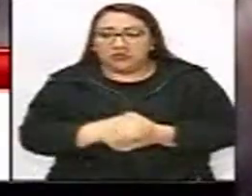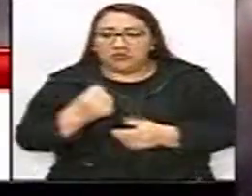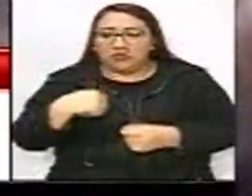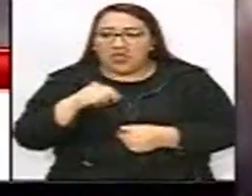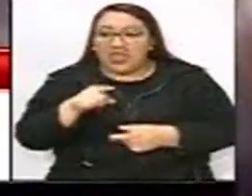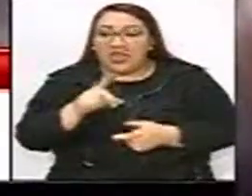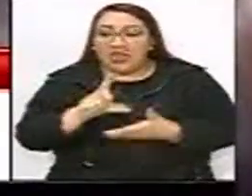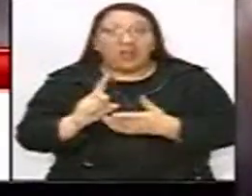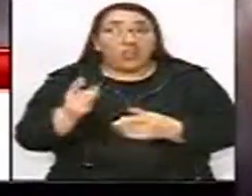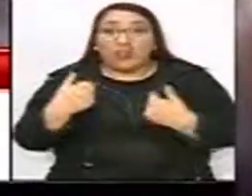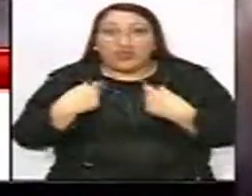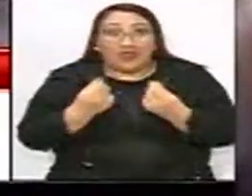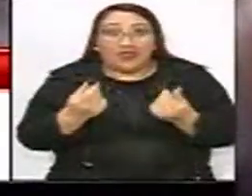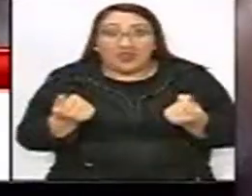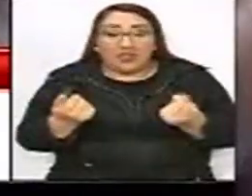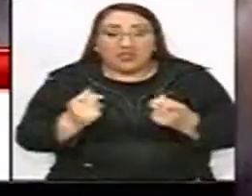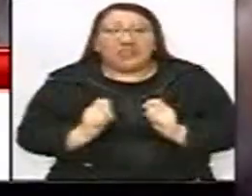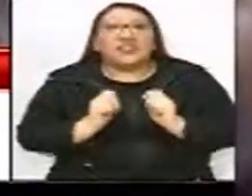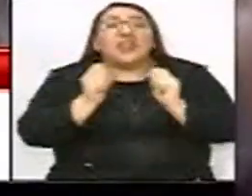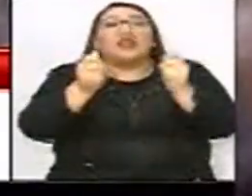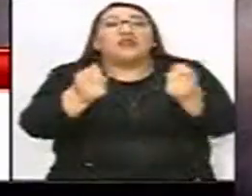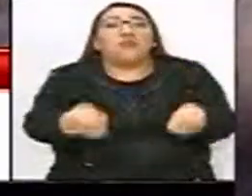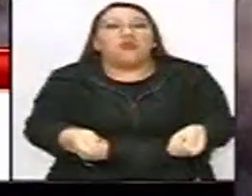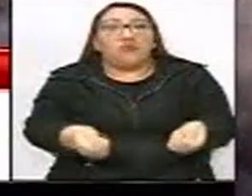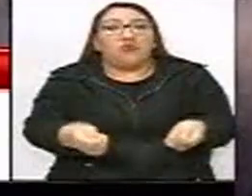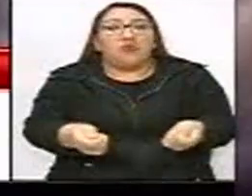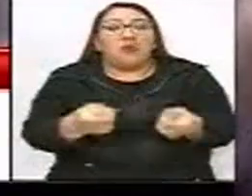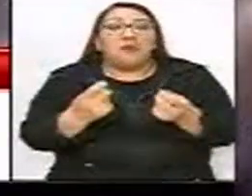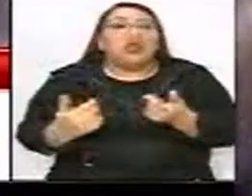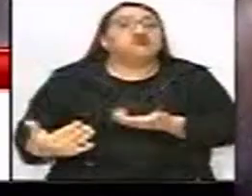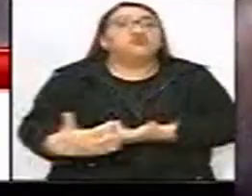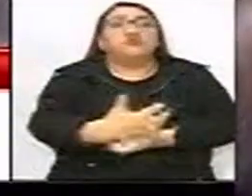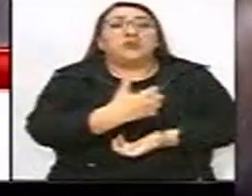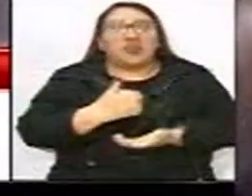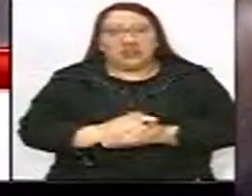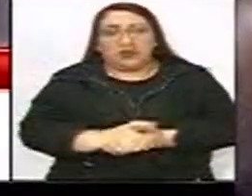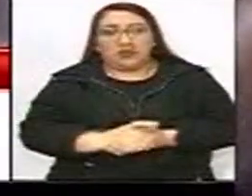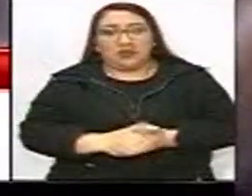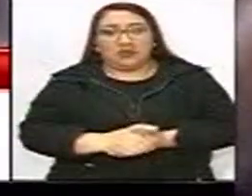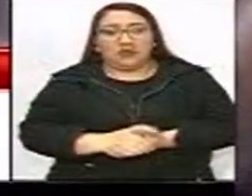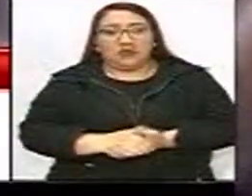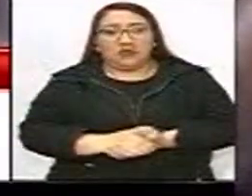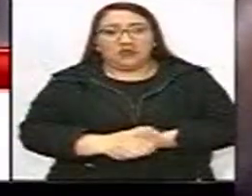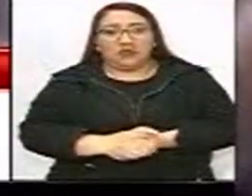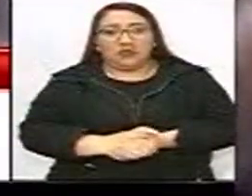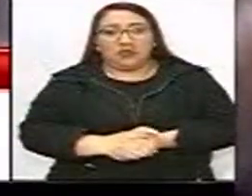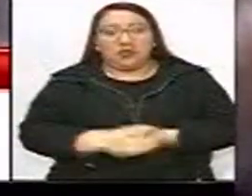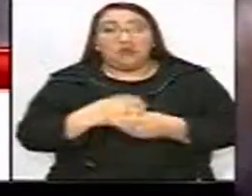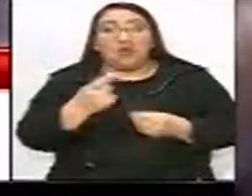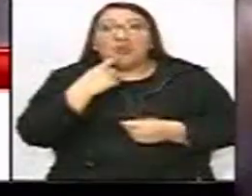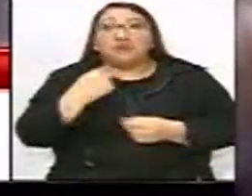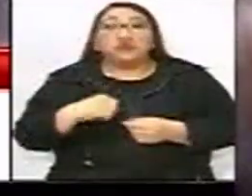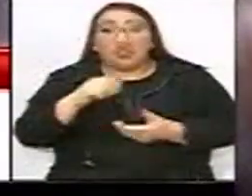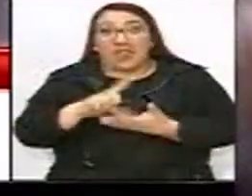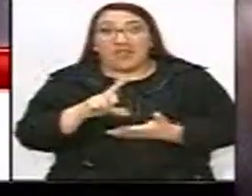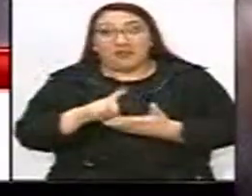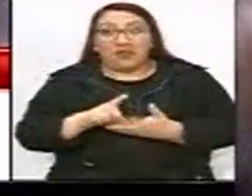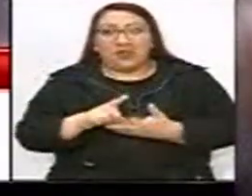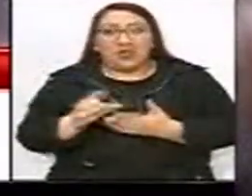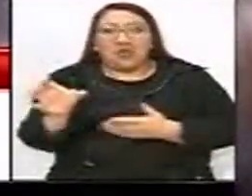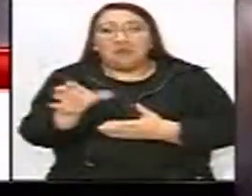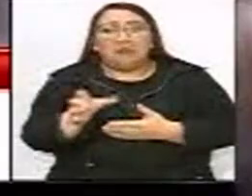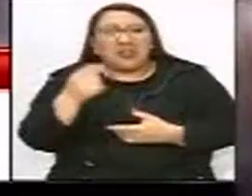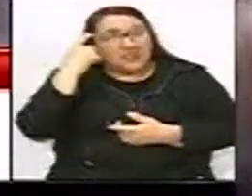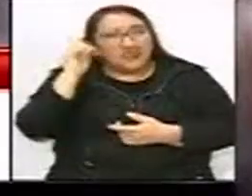tenía dinero, se le entregó a la mayoría para sus recursos. Porque la Municipalidad de Lima de pistas sabe